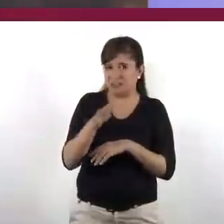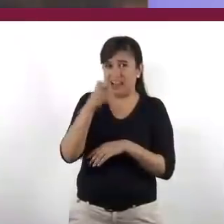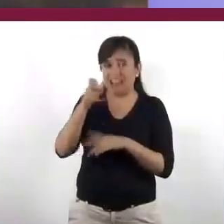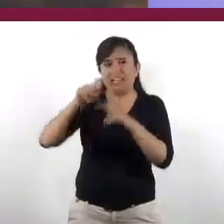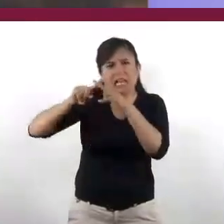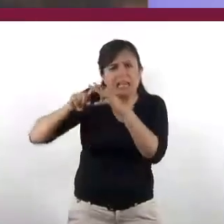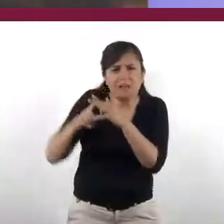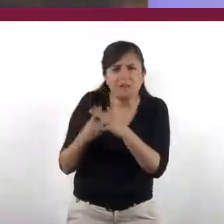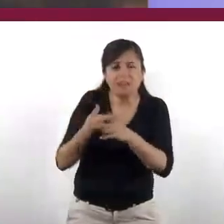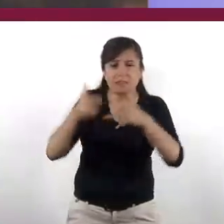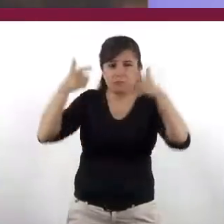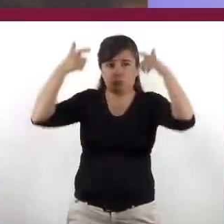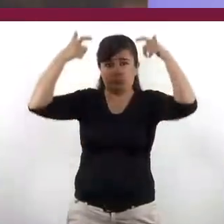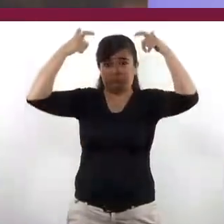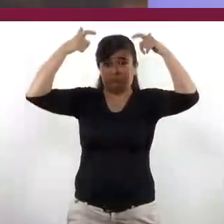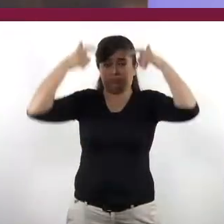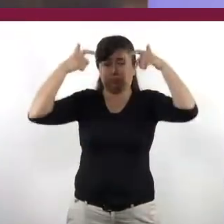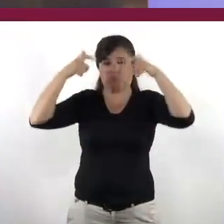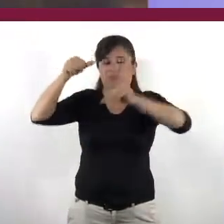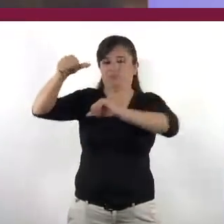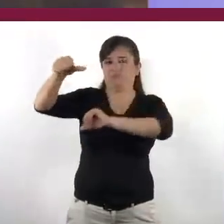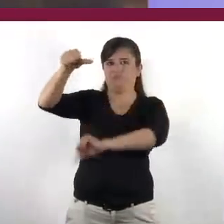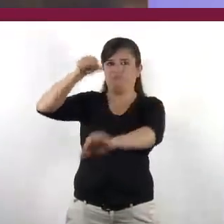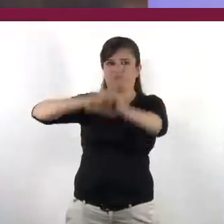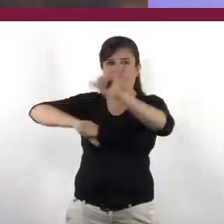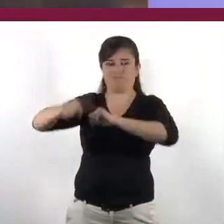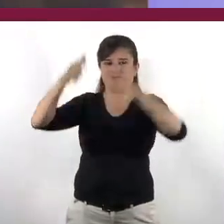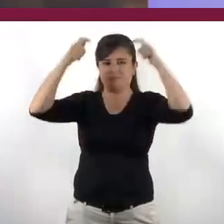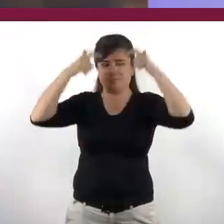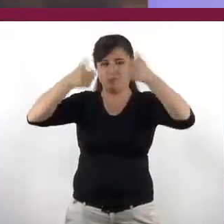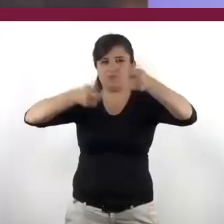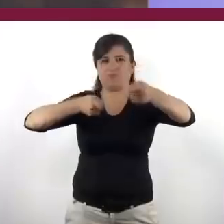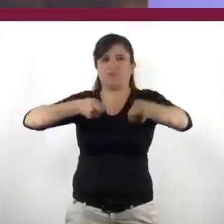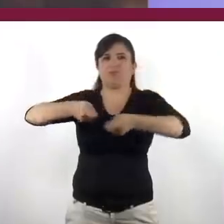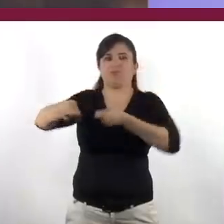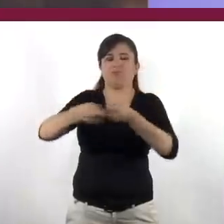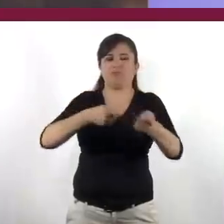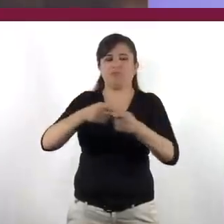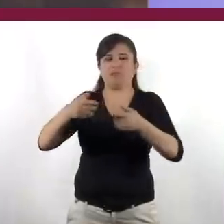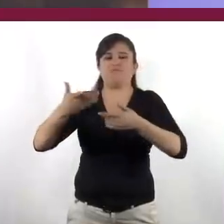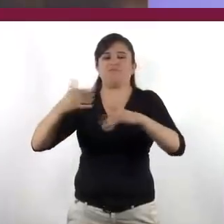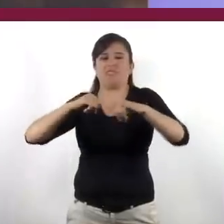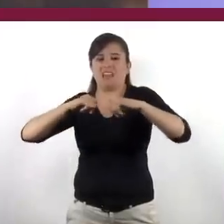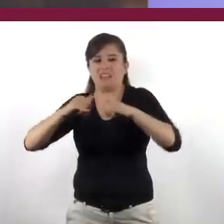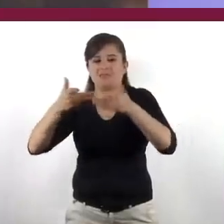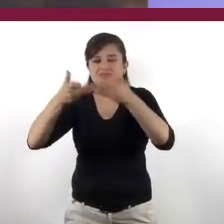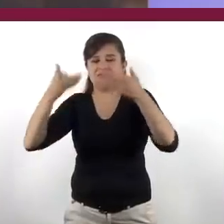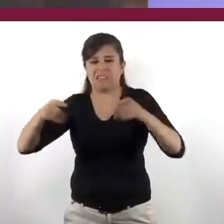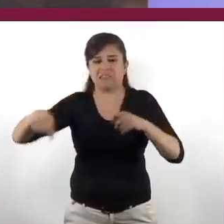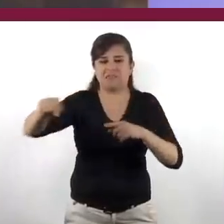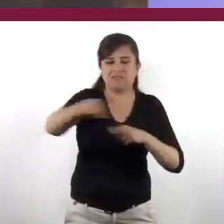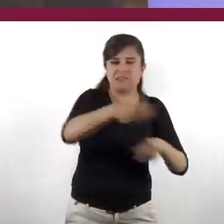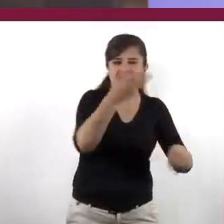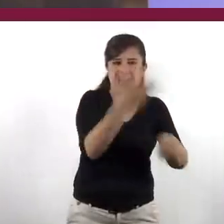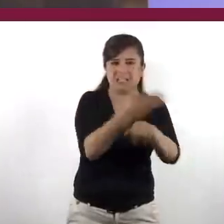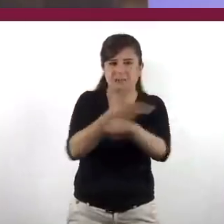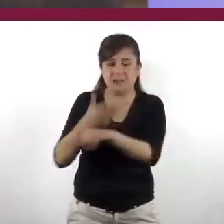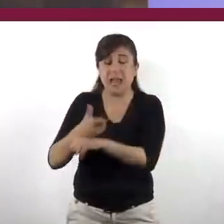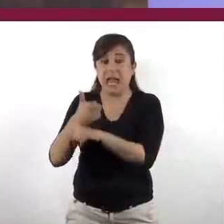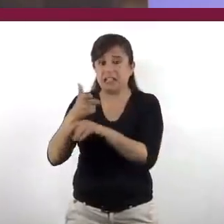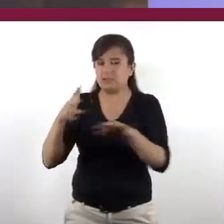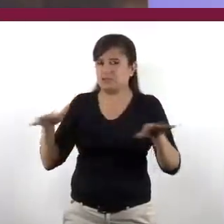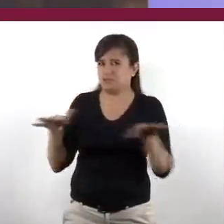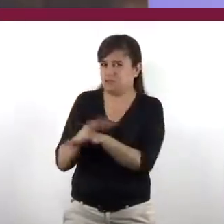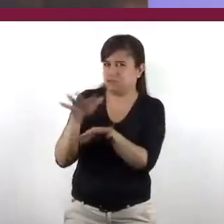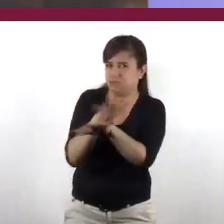de ese momento la corona asume el control o intenta asumir el control de sus territorios, de sus posiciones americanas y modifica